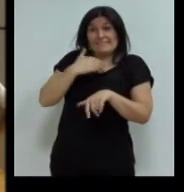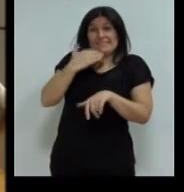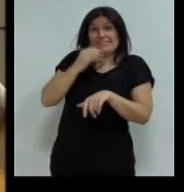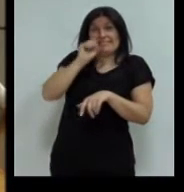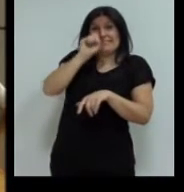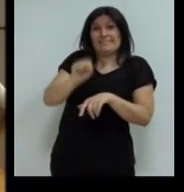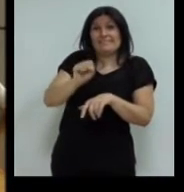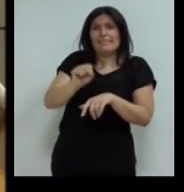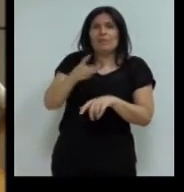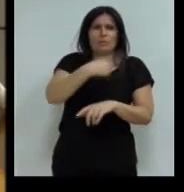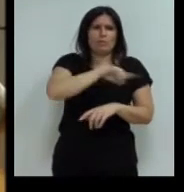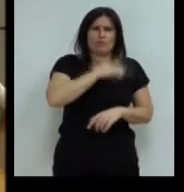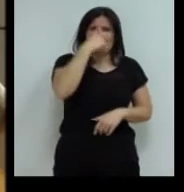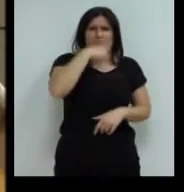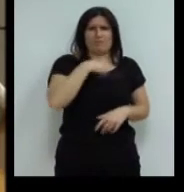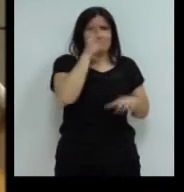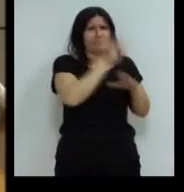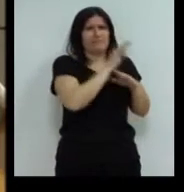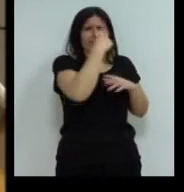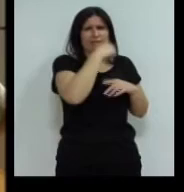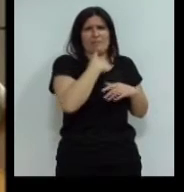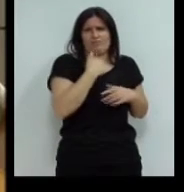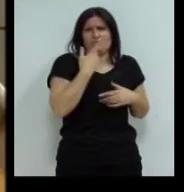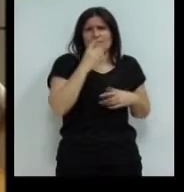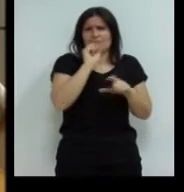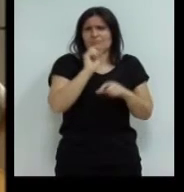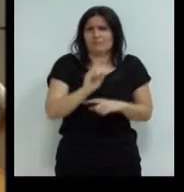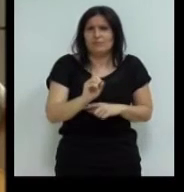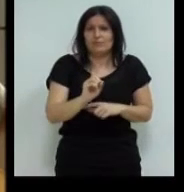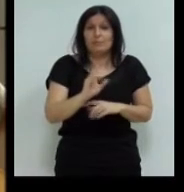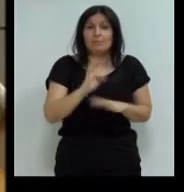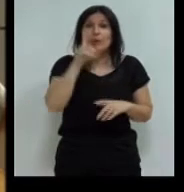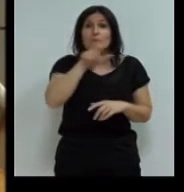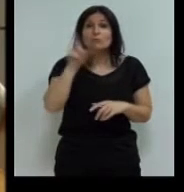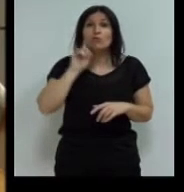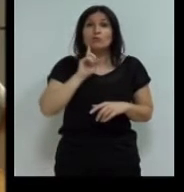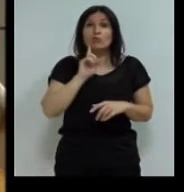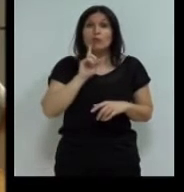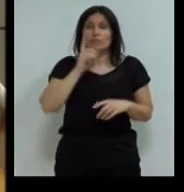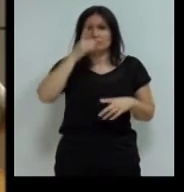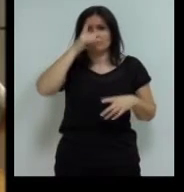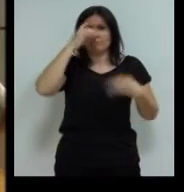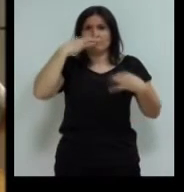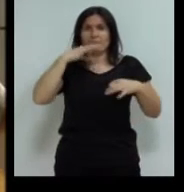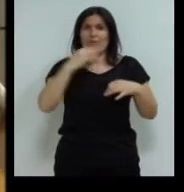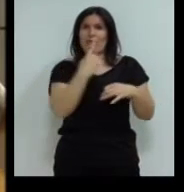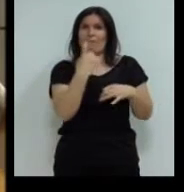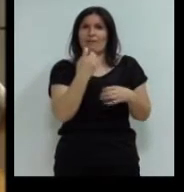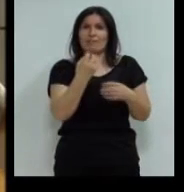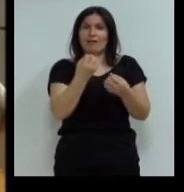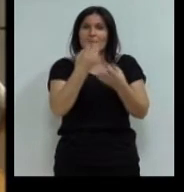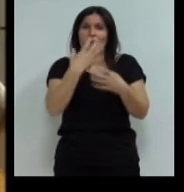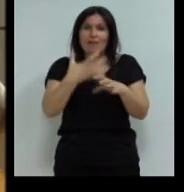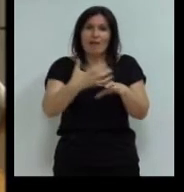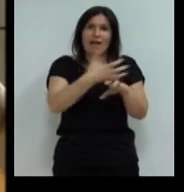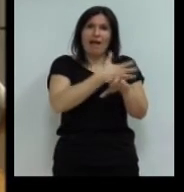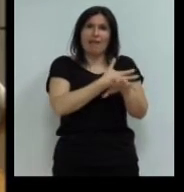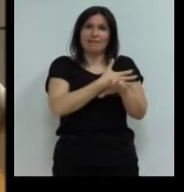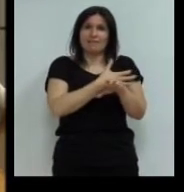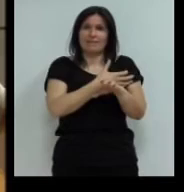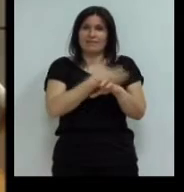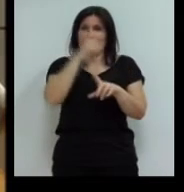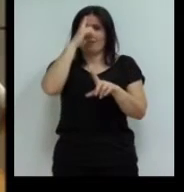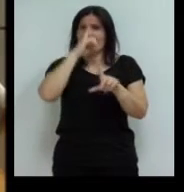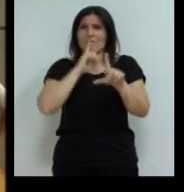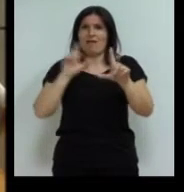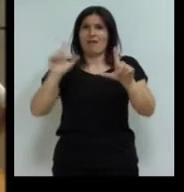ya sabemos lo que va a pasar, ya sabemos que va a llegar a tiempo. Una persona sorda no tiene esa información previa a la imagen que está viendo,